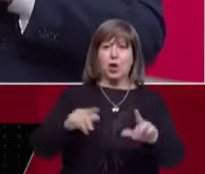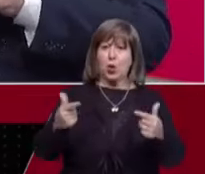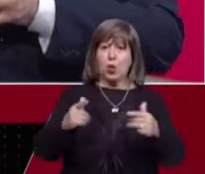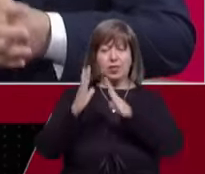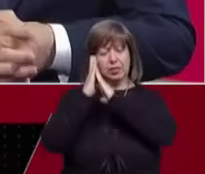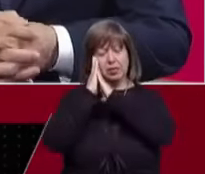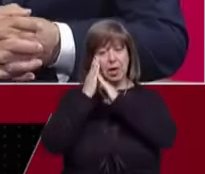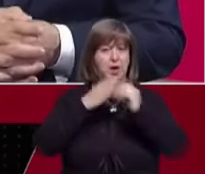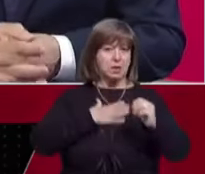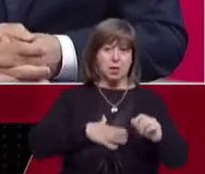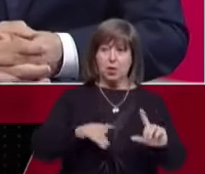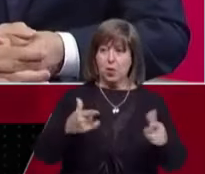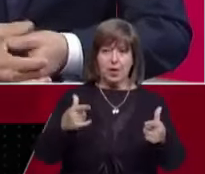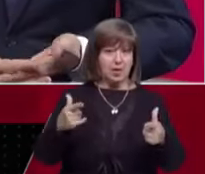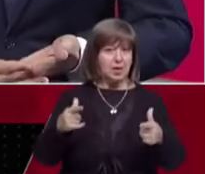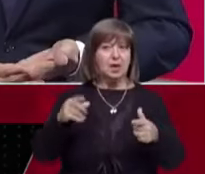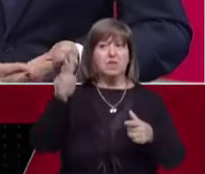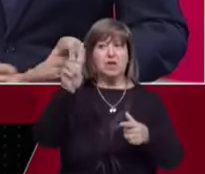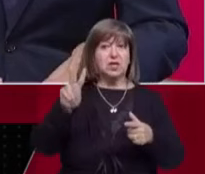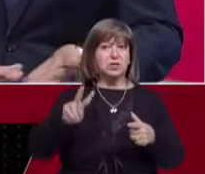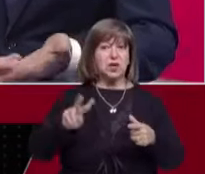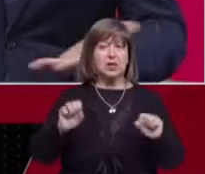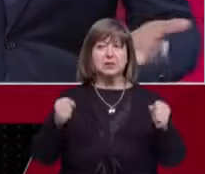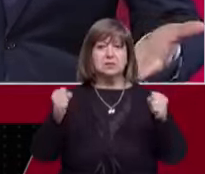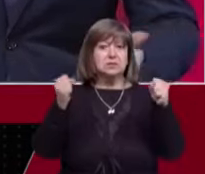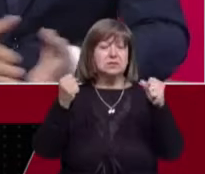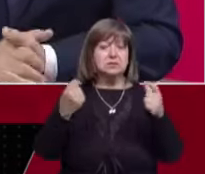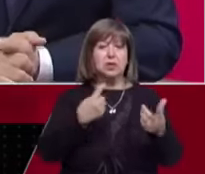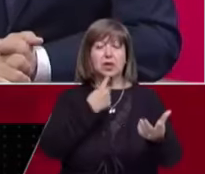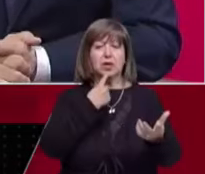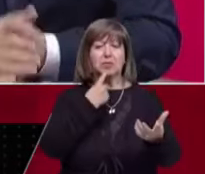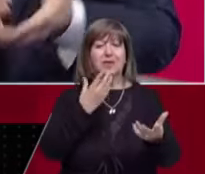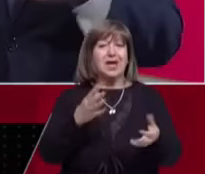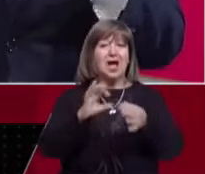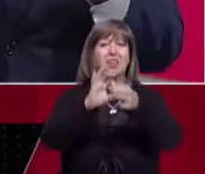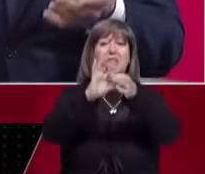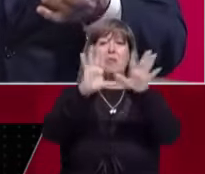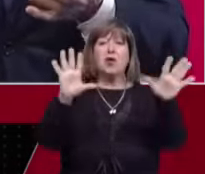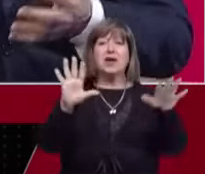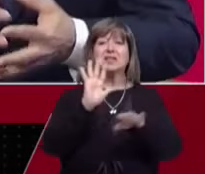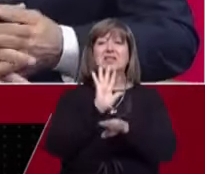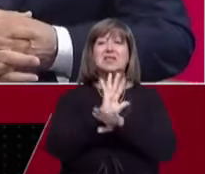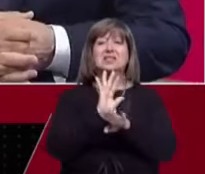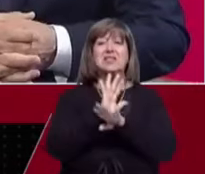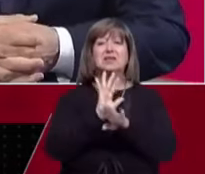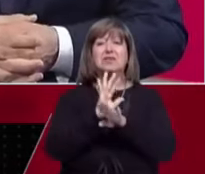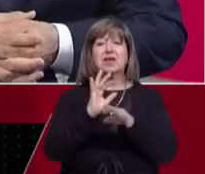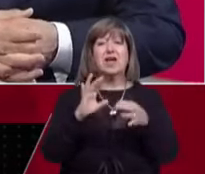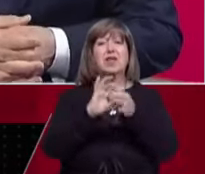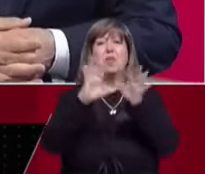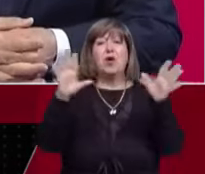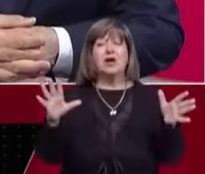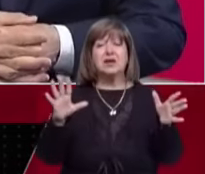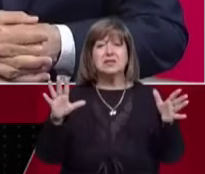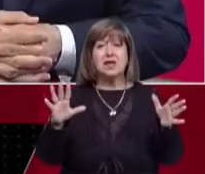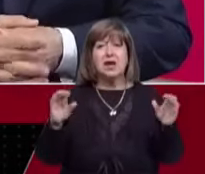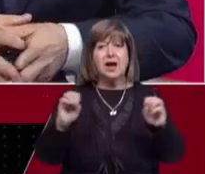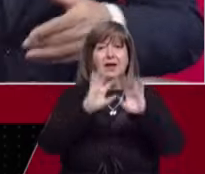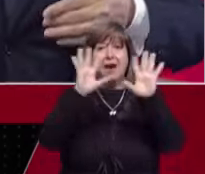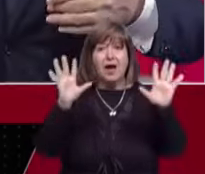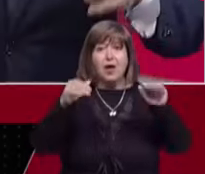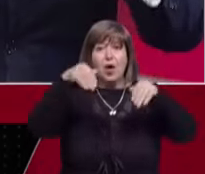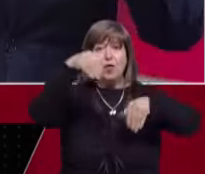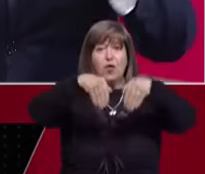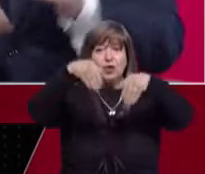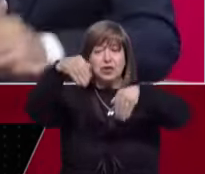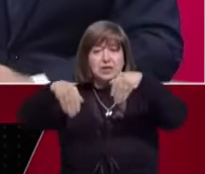dormir tranquilo. Credibilidad, credibilidad para todos. Y sí, porque es la base de la democracia. Tiene que haber legitimidad, transparencia en los votos